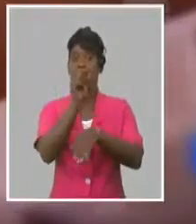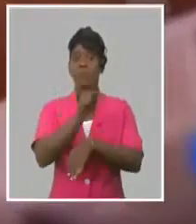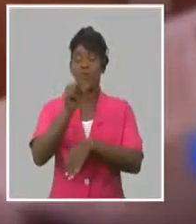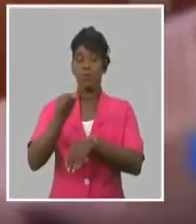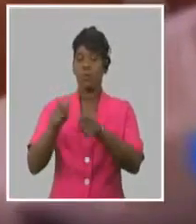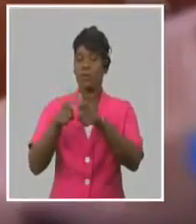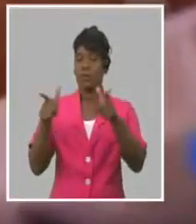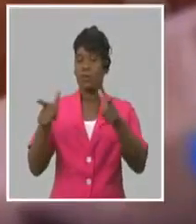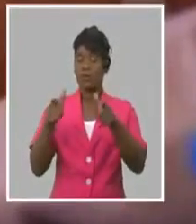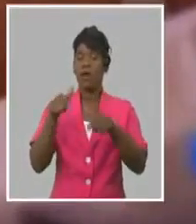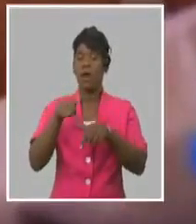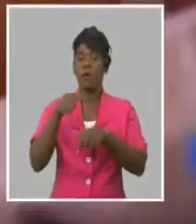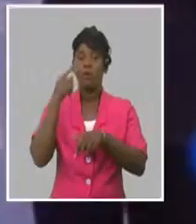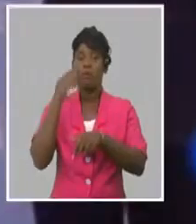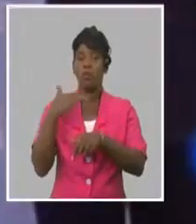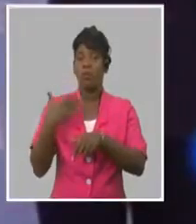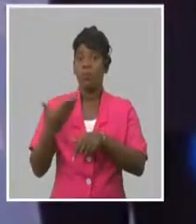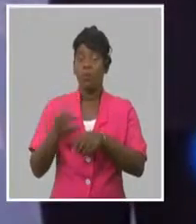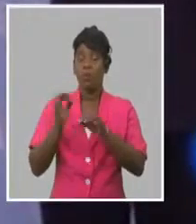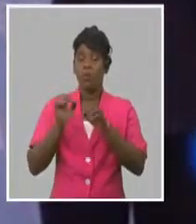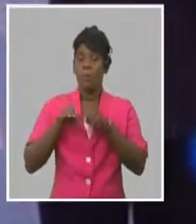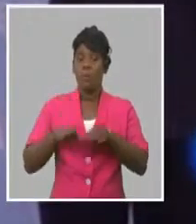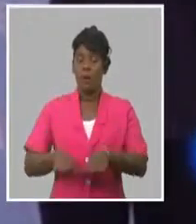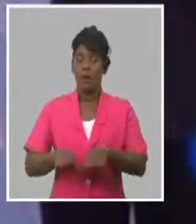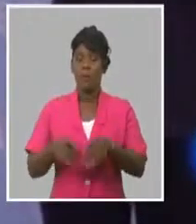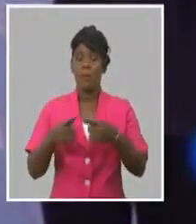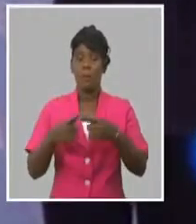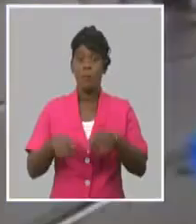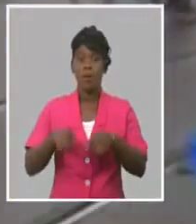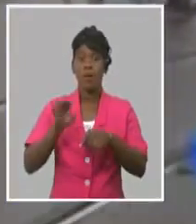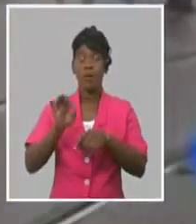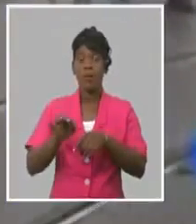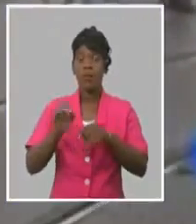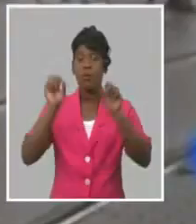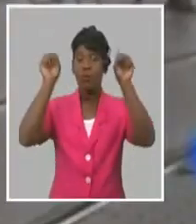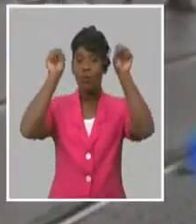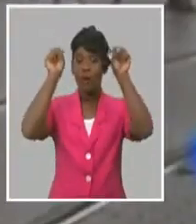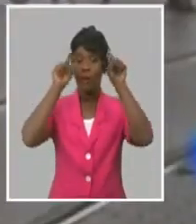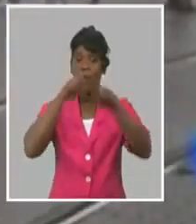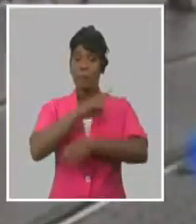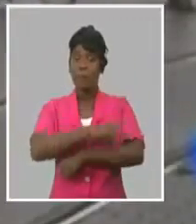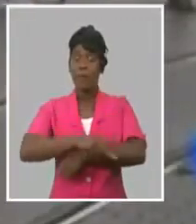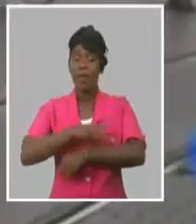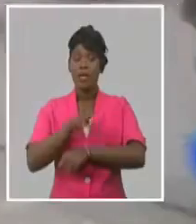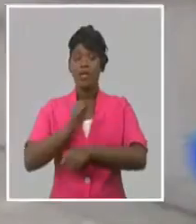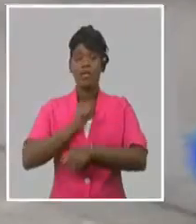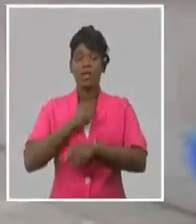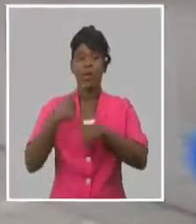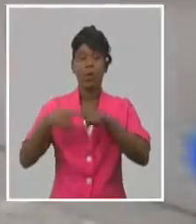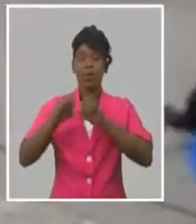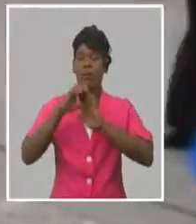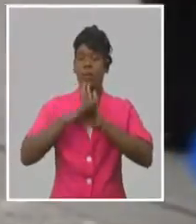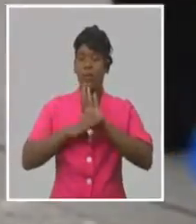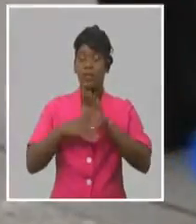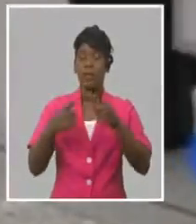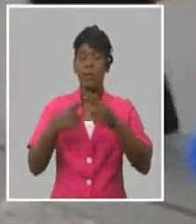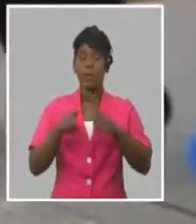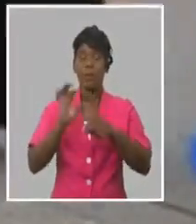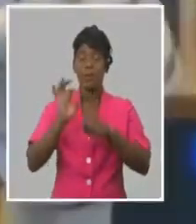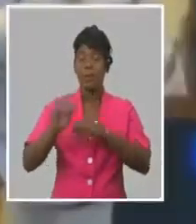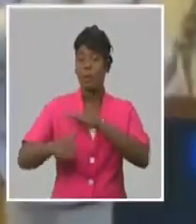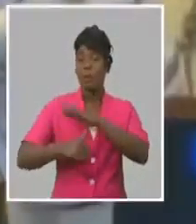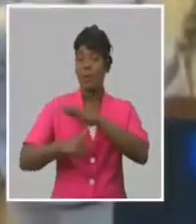están cancelando cada día. El gobierno holandés anunciará hoy nuevas restricciones, como pide el presidente de la Federación de Médicos, que